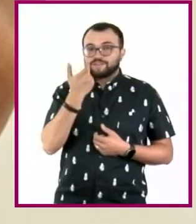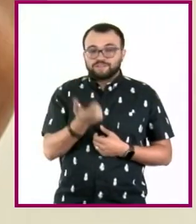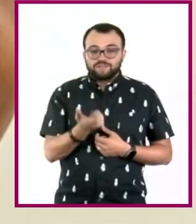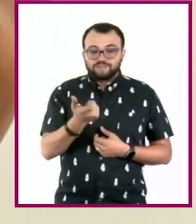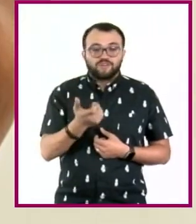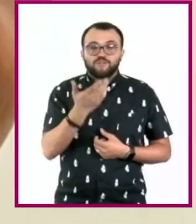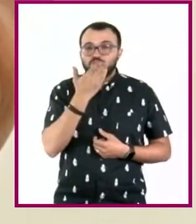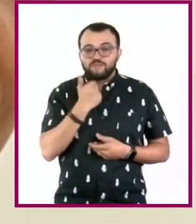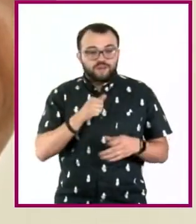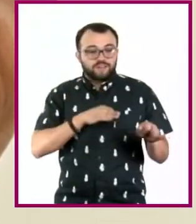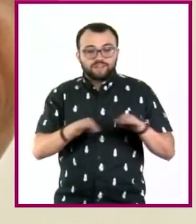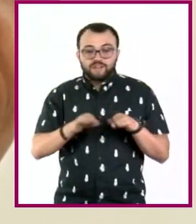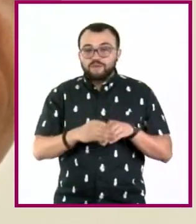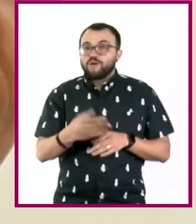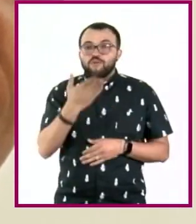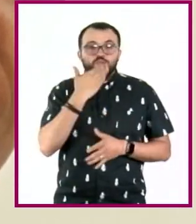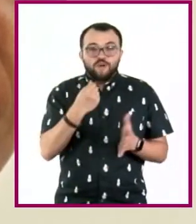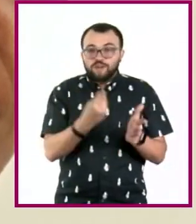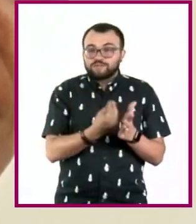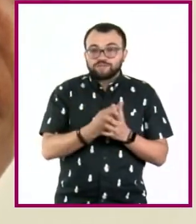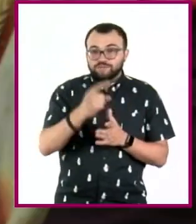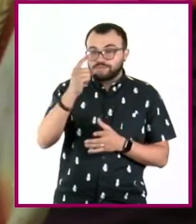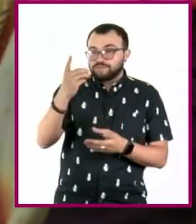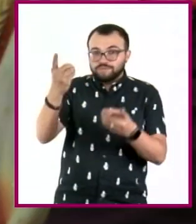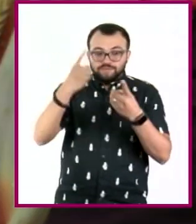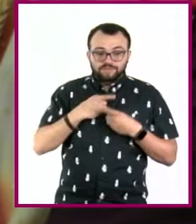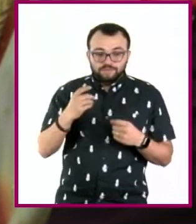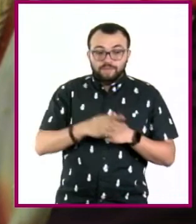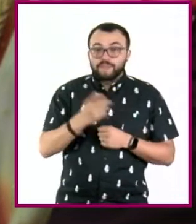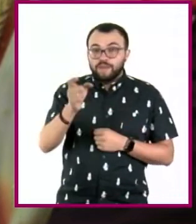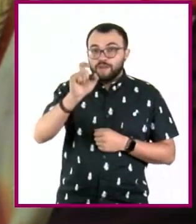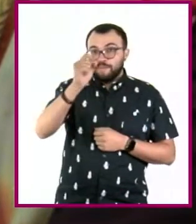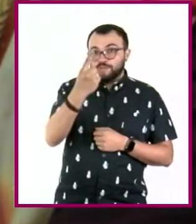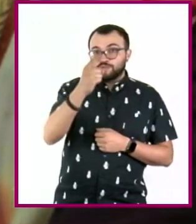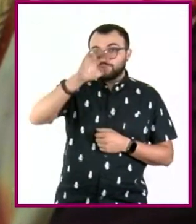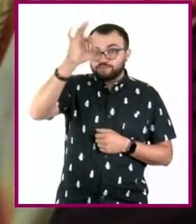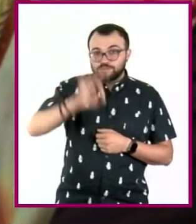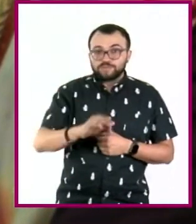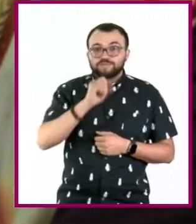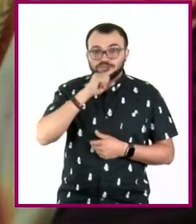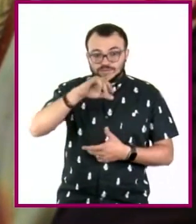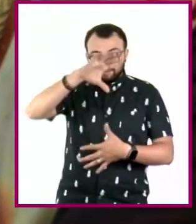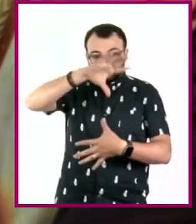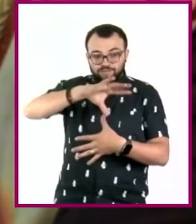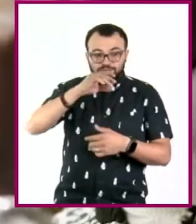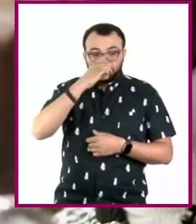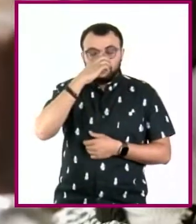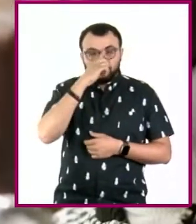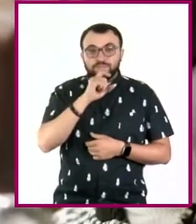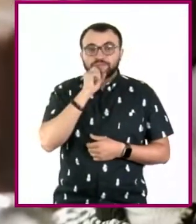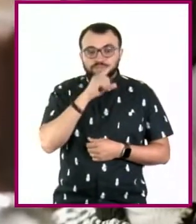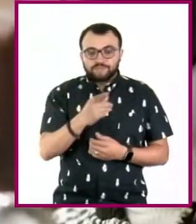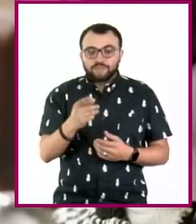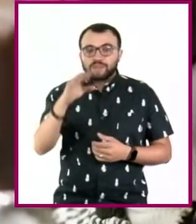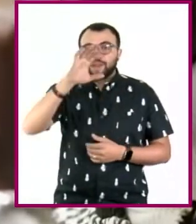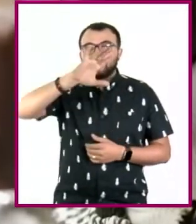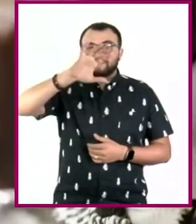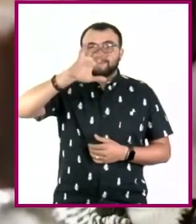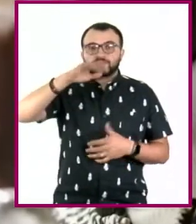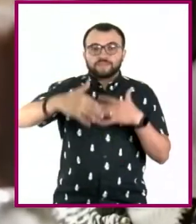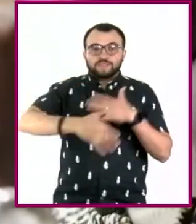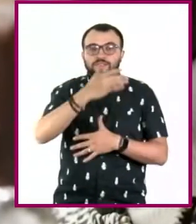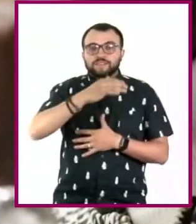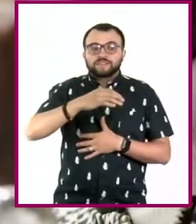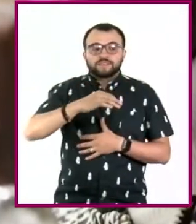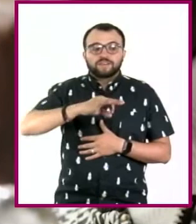ninguna capacitación. Ellos representan el 21% de los jóvenes de la región, en comparación con el 15% en los países